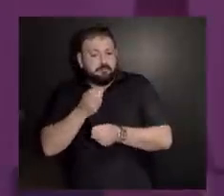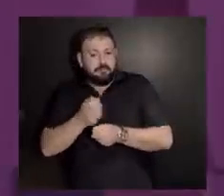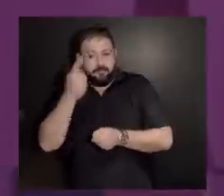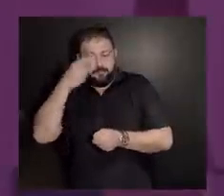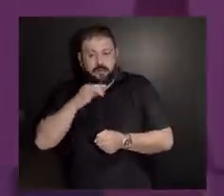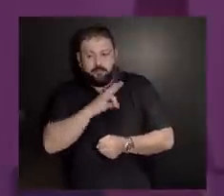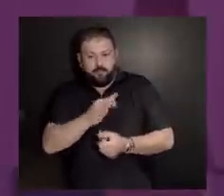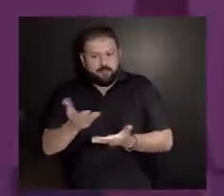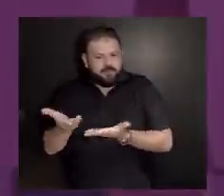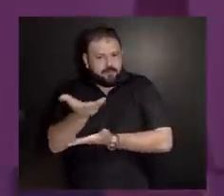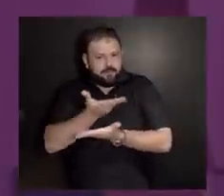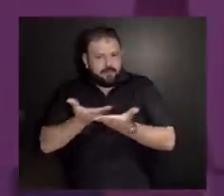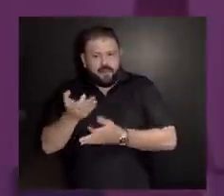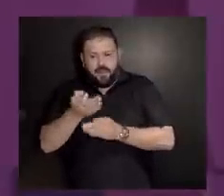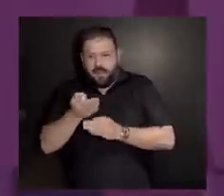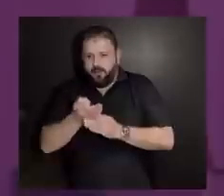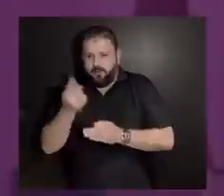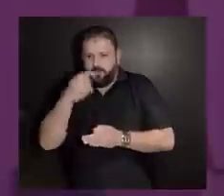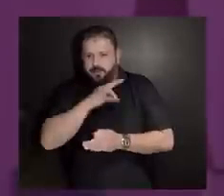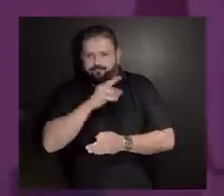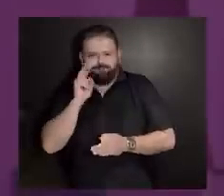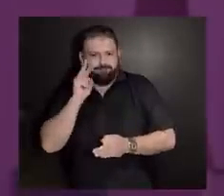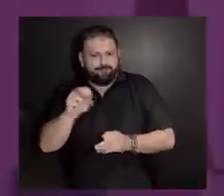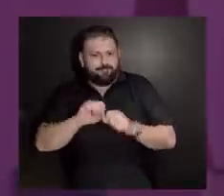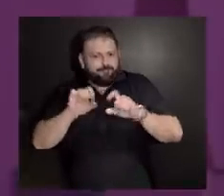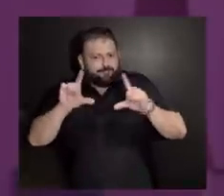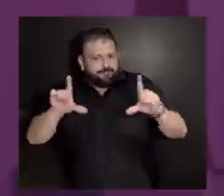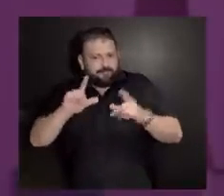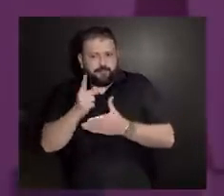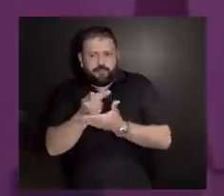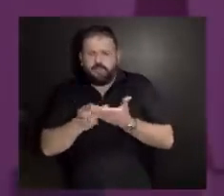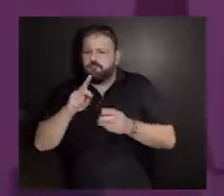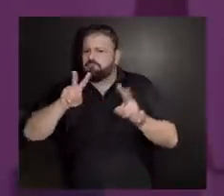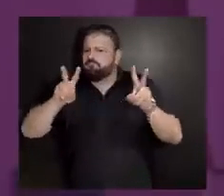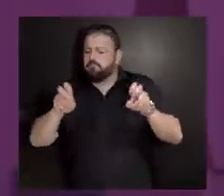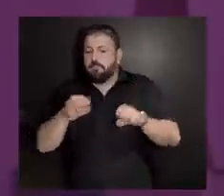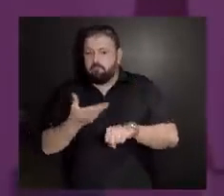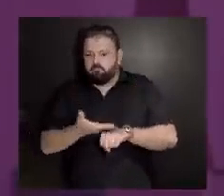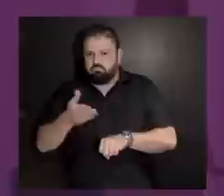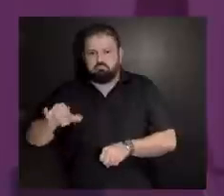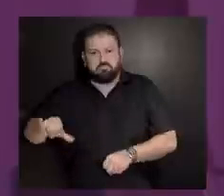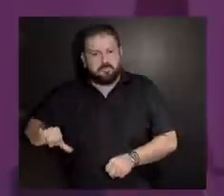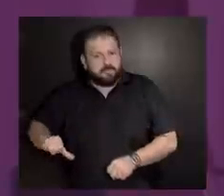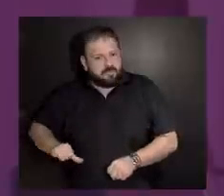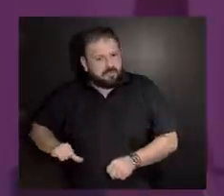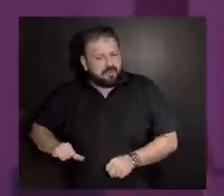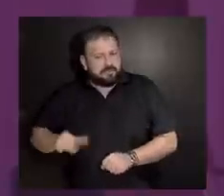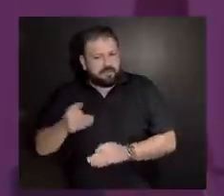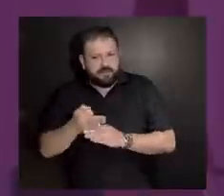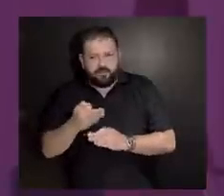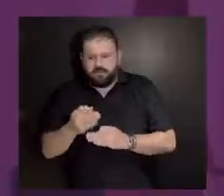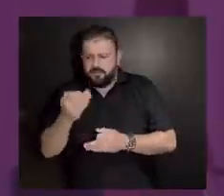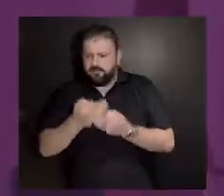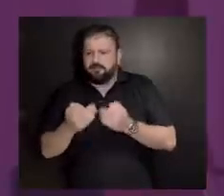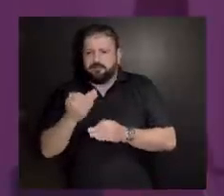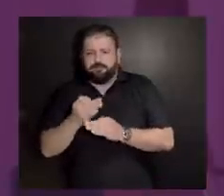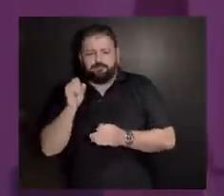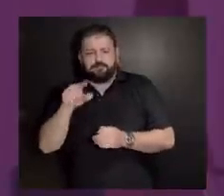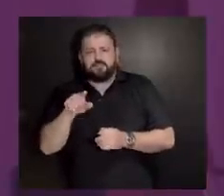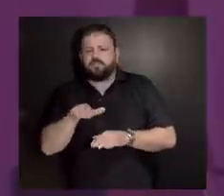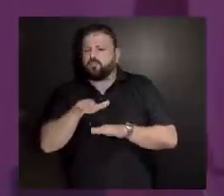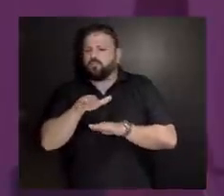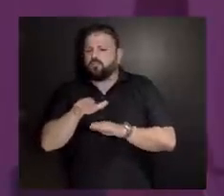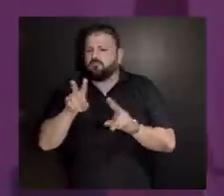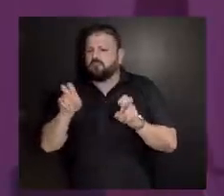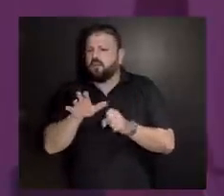de compartir esta liga con tu organización para que se conecten, porque hoy vamos a hablar de un tema muy interesante. Es nada más y nada menos que la diabetes, qué